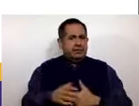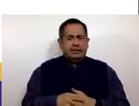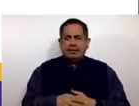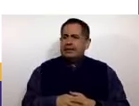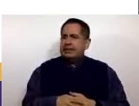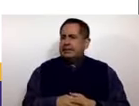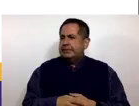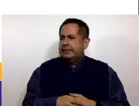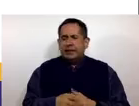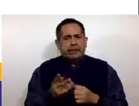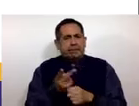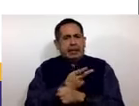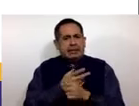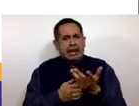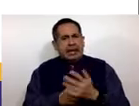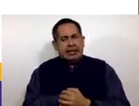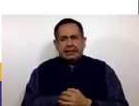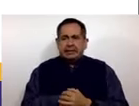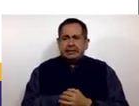¿qué ha sucedido